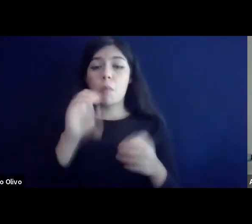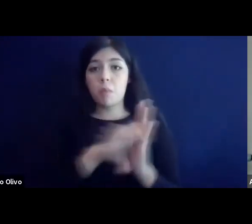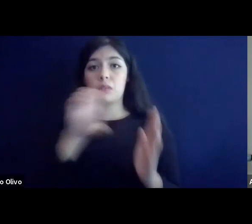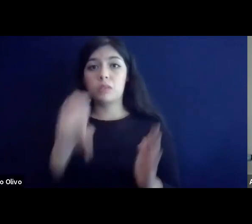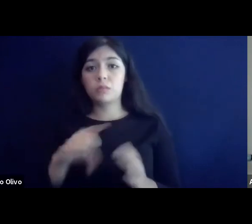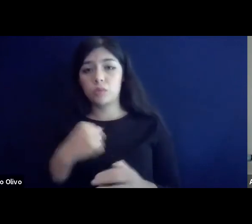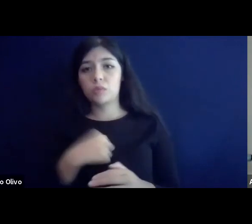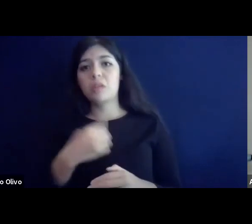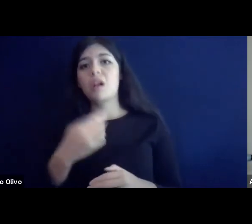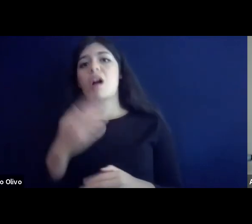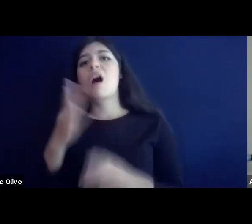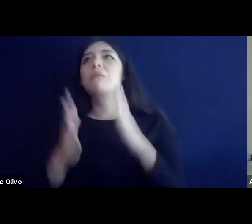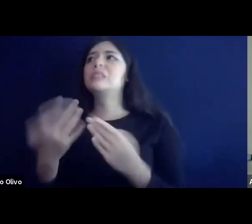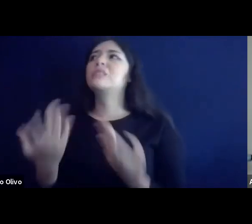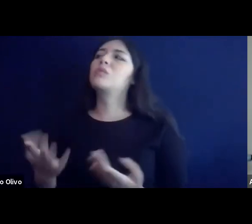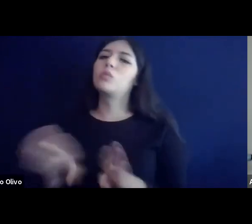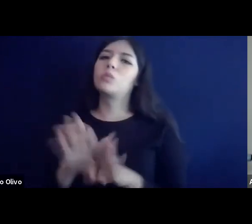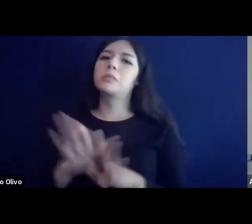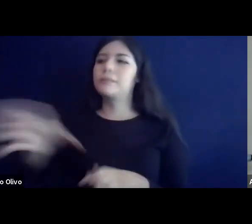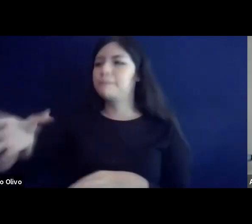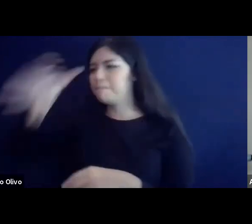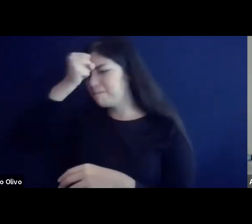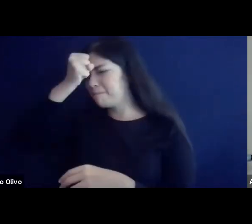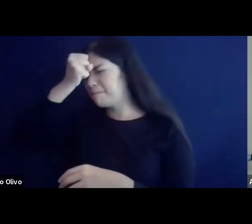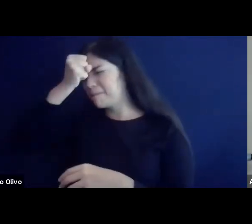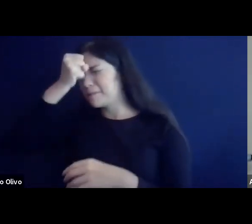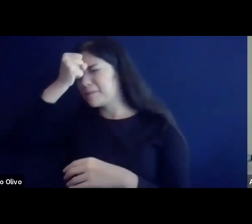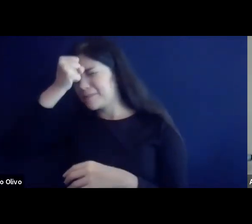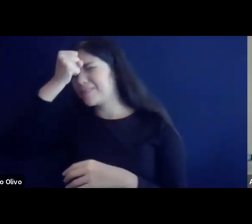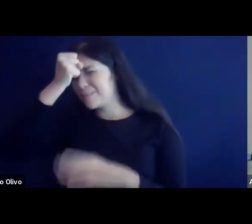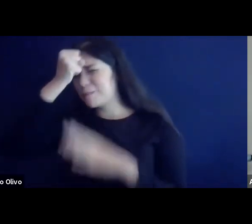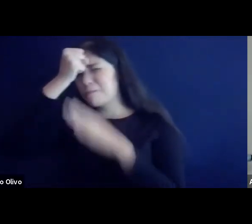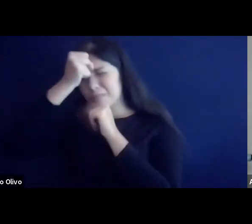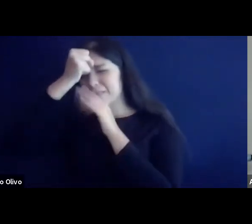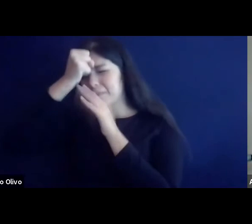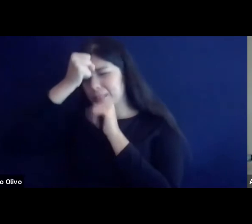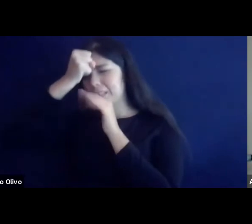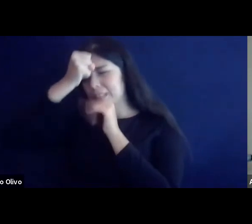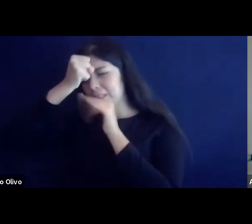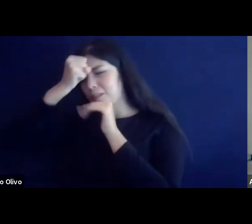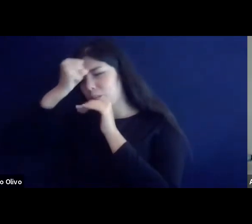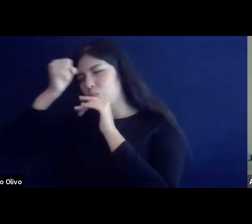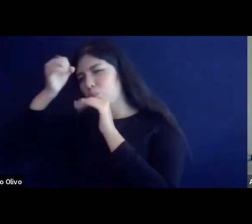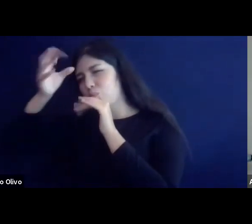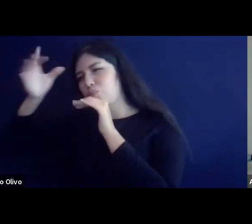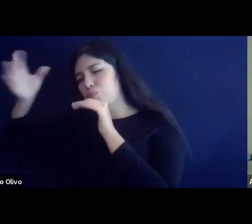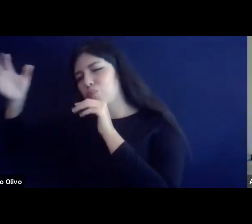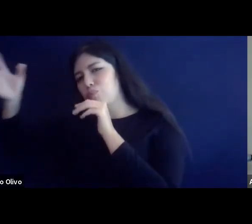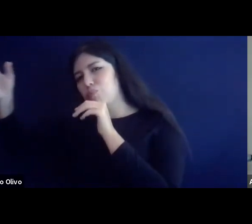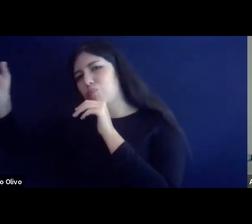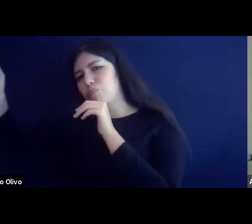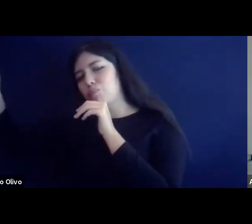a diario, ¿no? No, y es asesino. Entonces, es